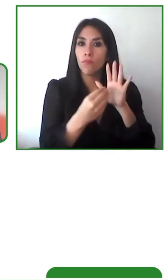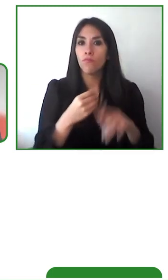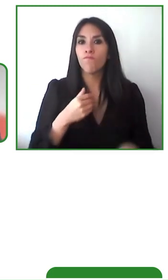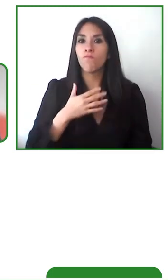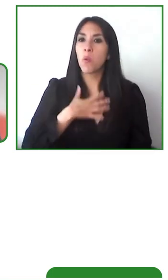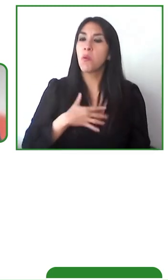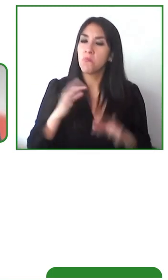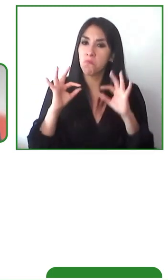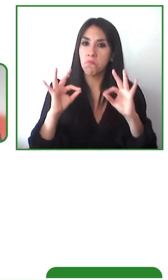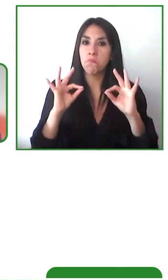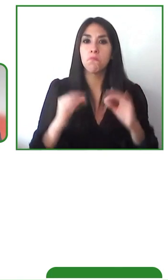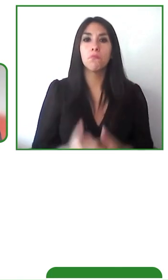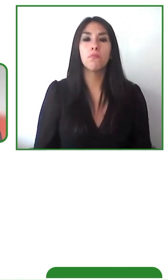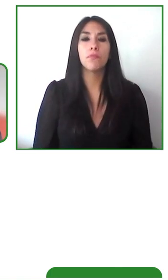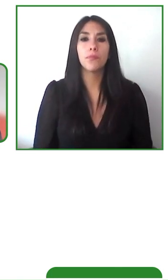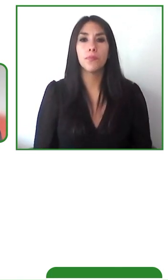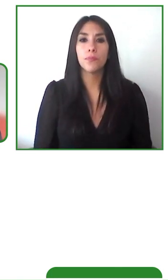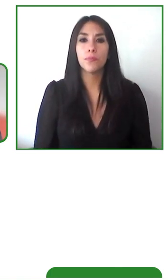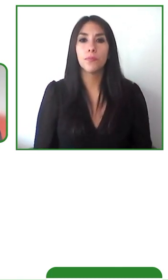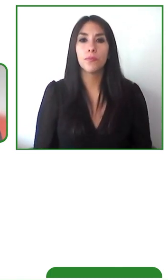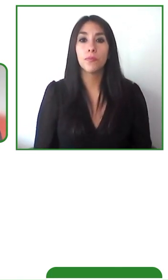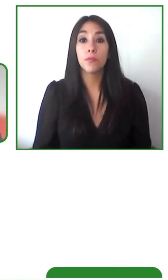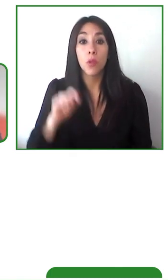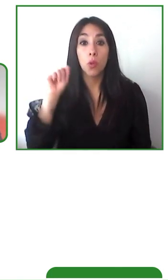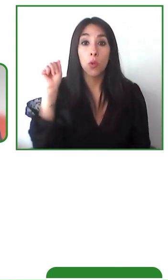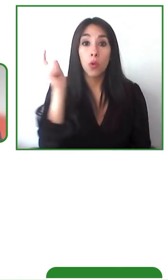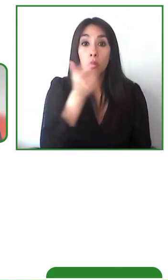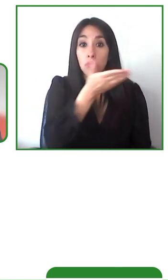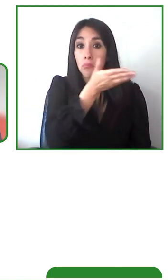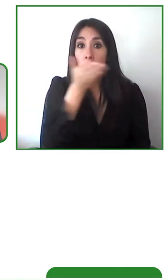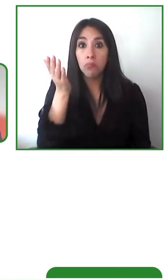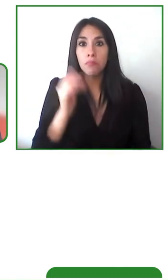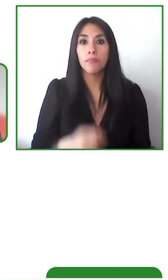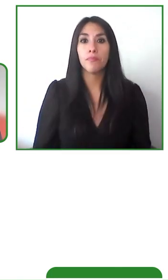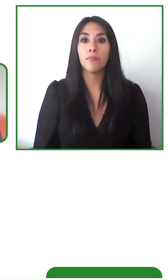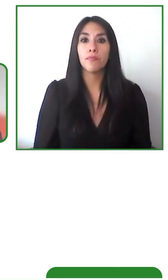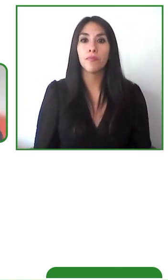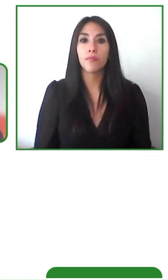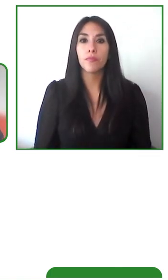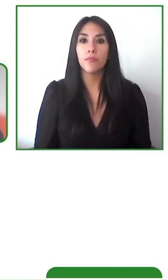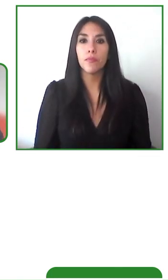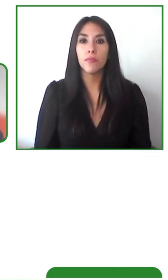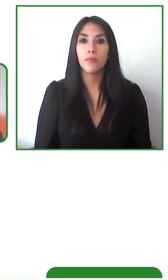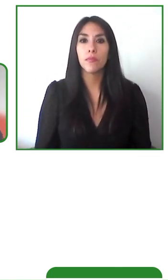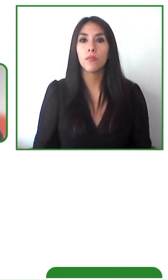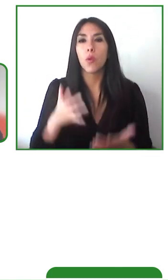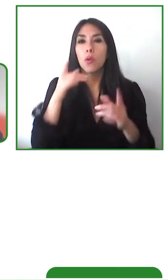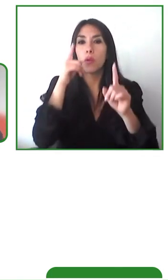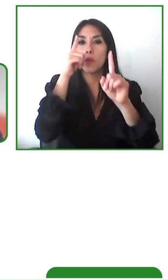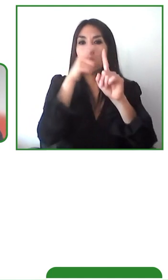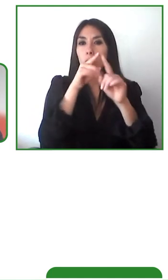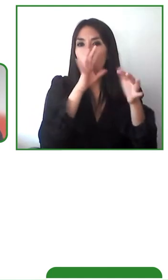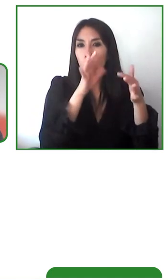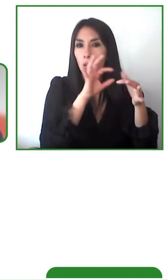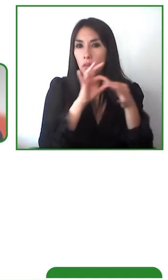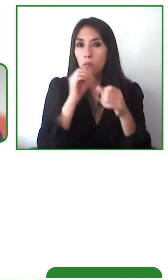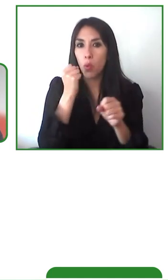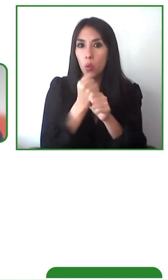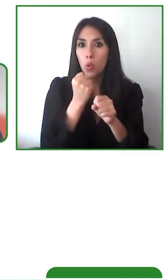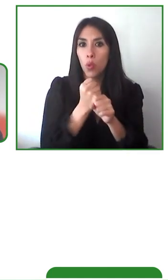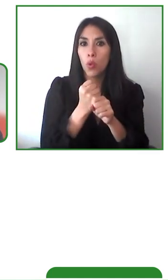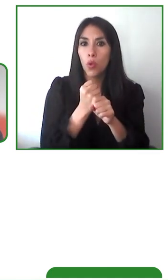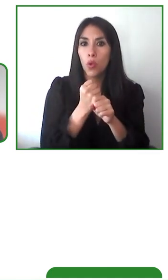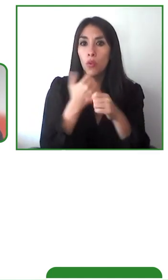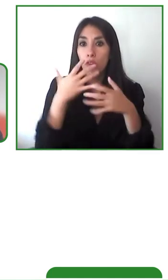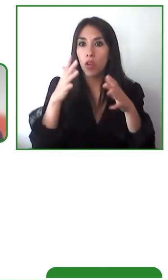Todos ustedes tienen otra cosa en común, que es trabajar con aliados. Están abiertos a trabajar,